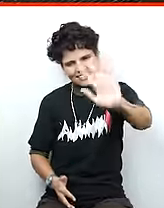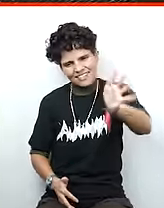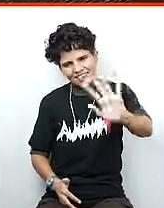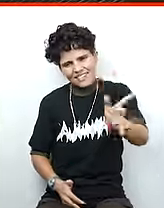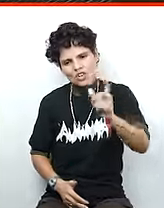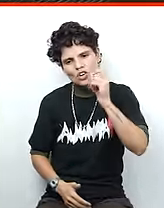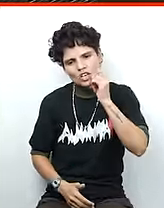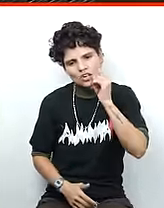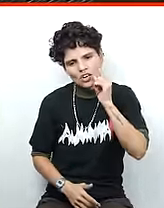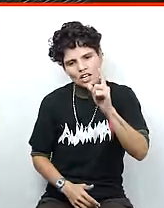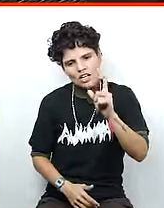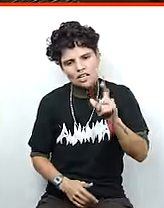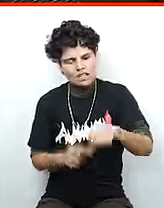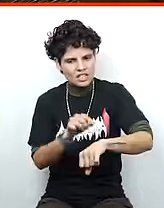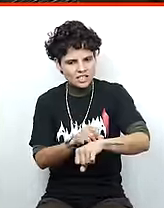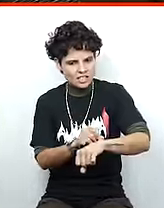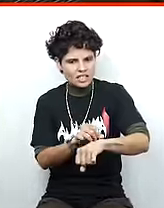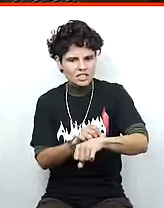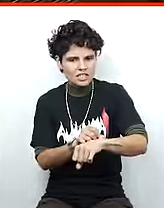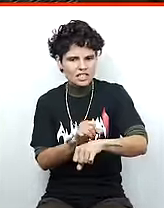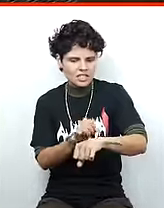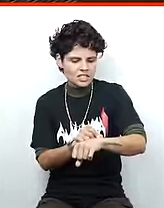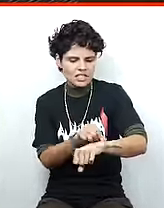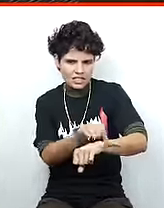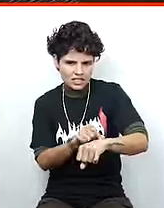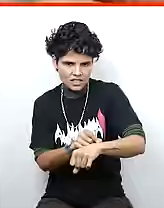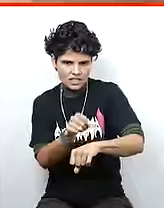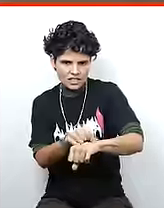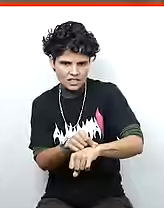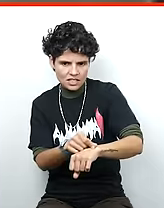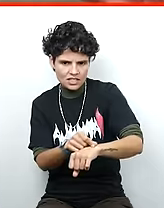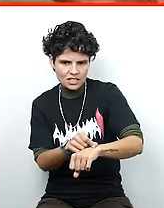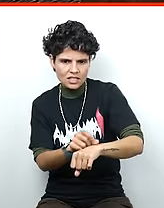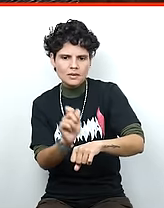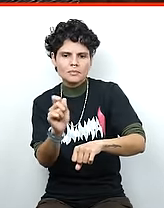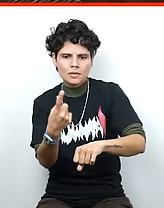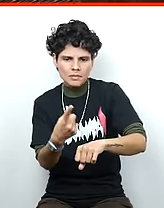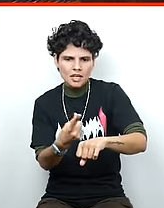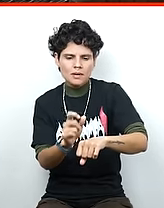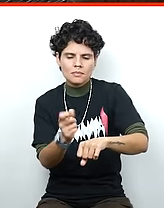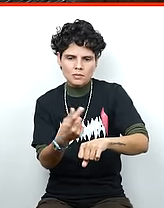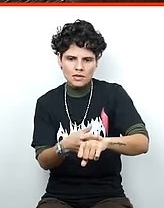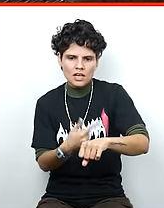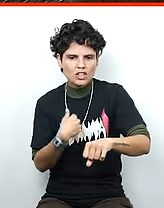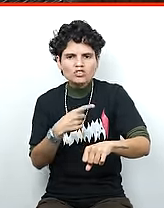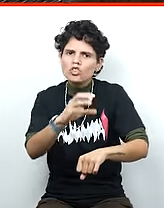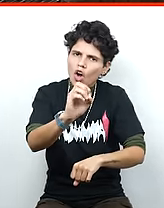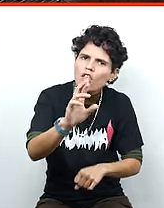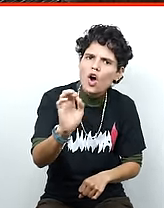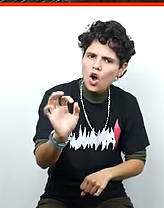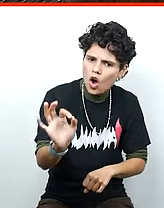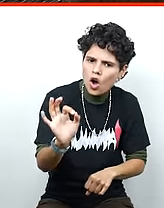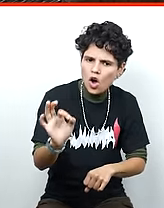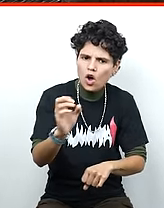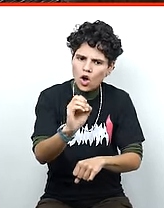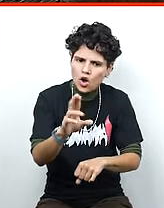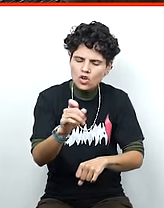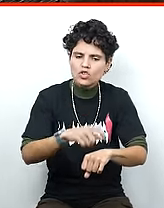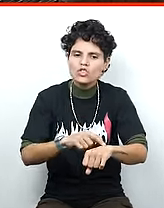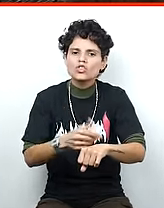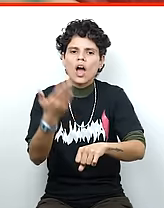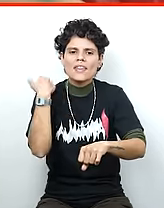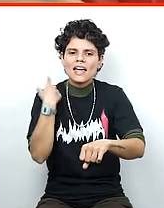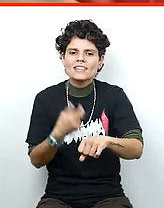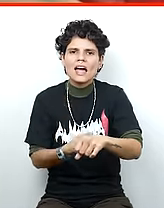Mira, esta. Este es mi regalo, ¿no? Este es mi regalo. Fue la primera que tuve. ¿Verdad? Sí, hermano. Sí, son de oro, pero como yo usaba